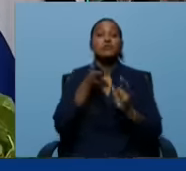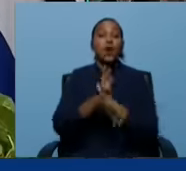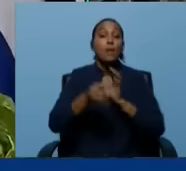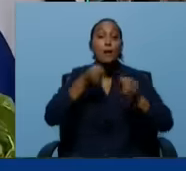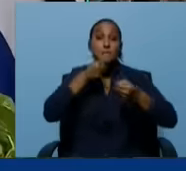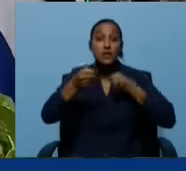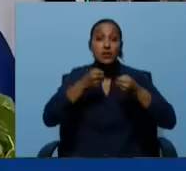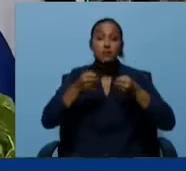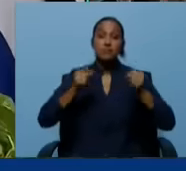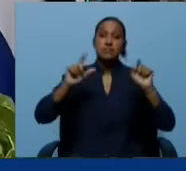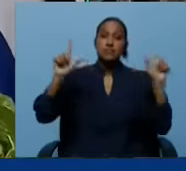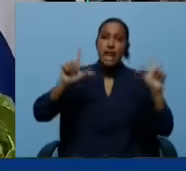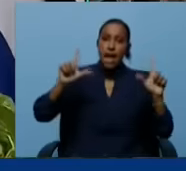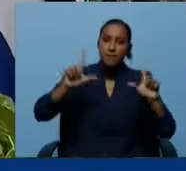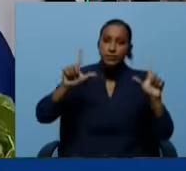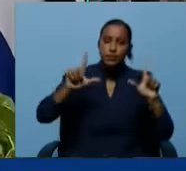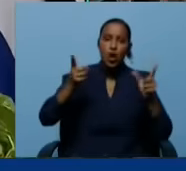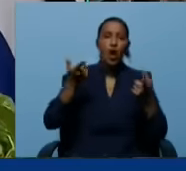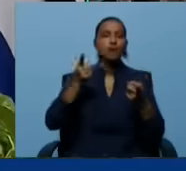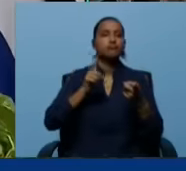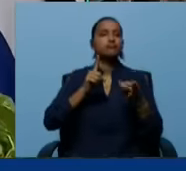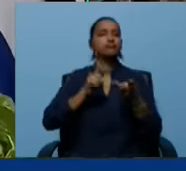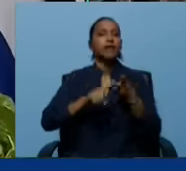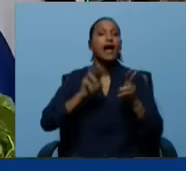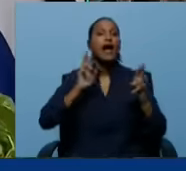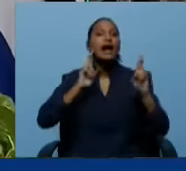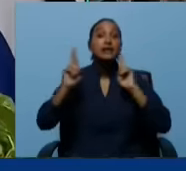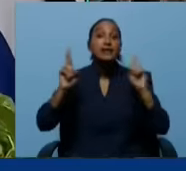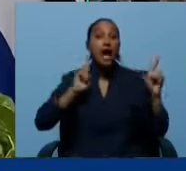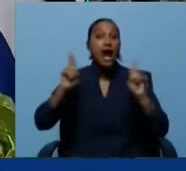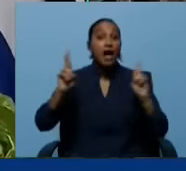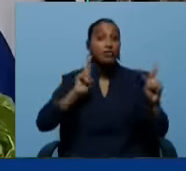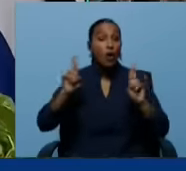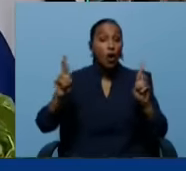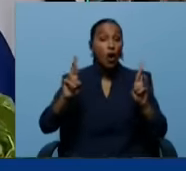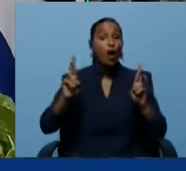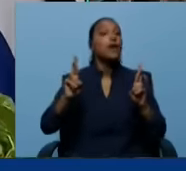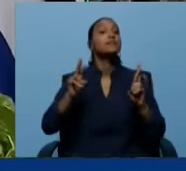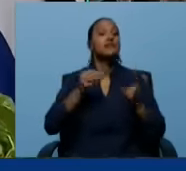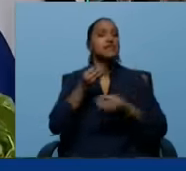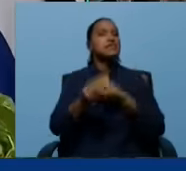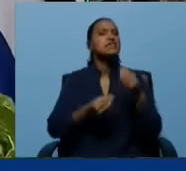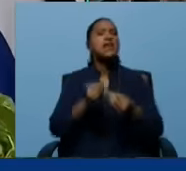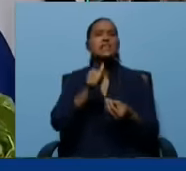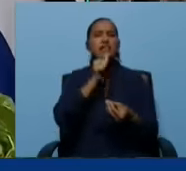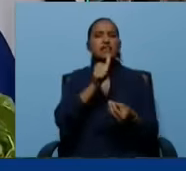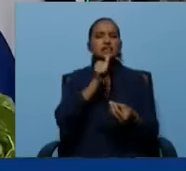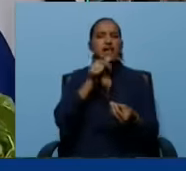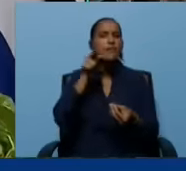que los que está cometiendo el gobierno judío,